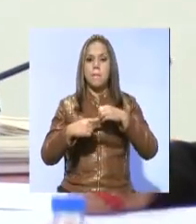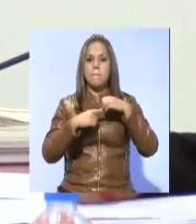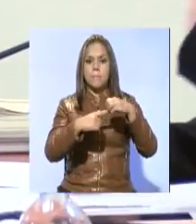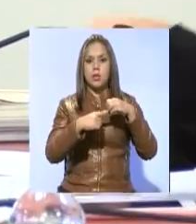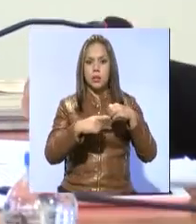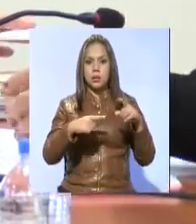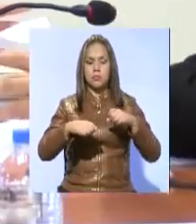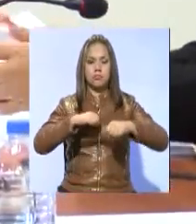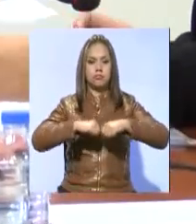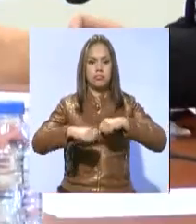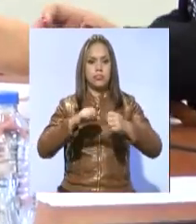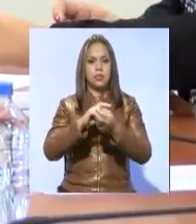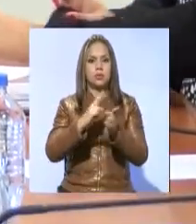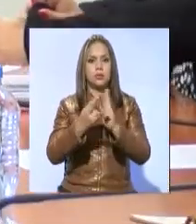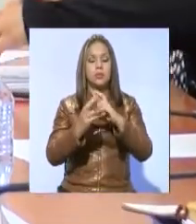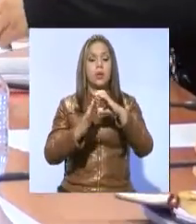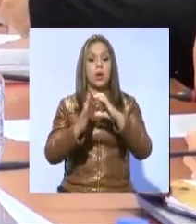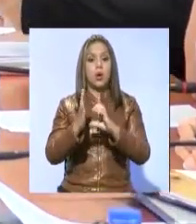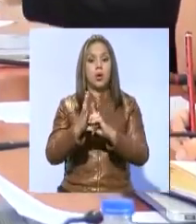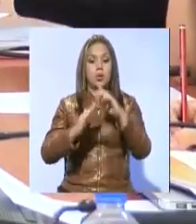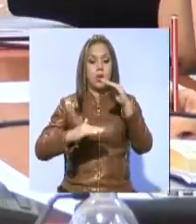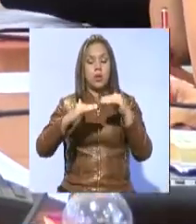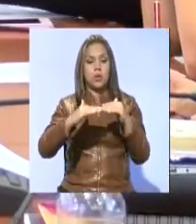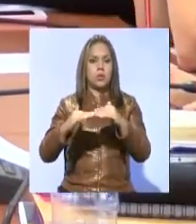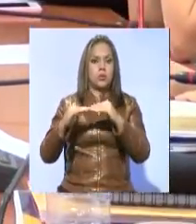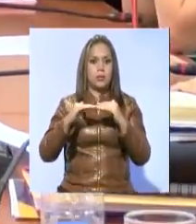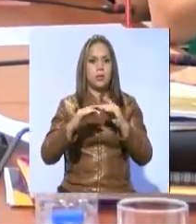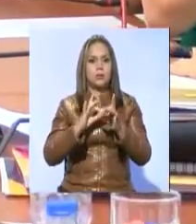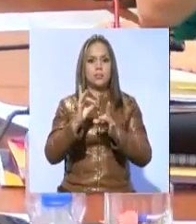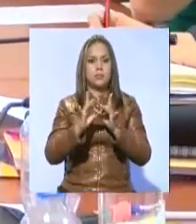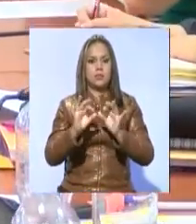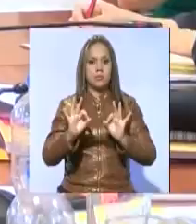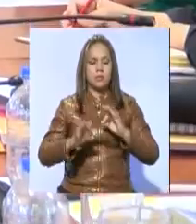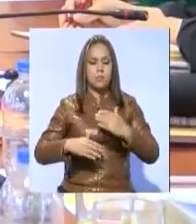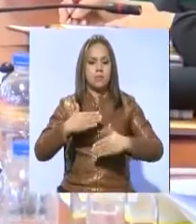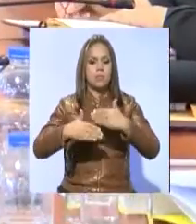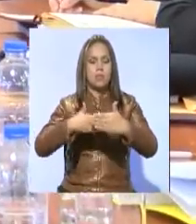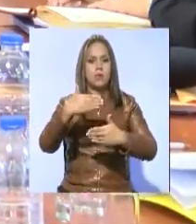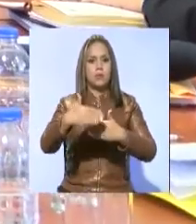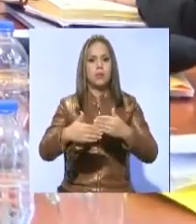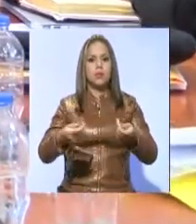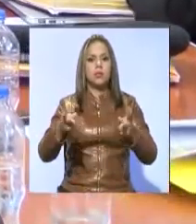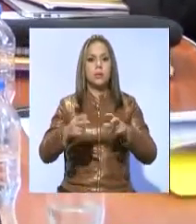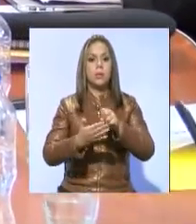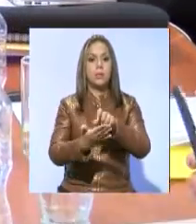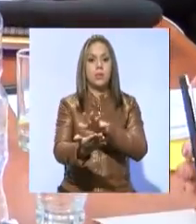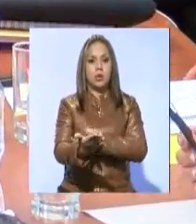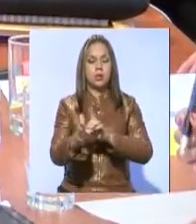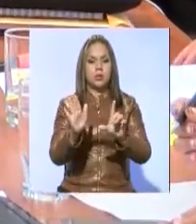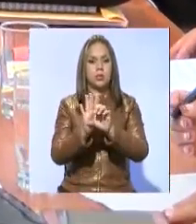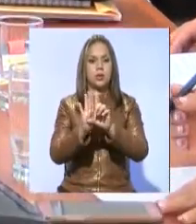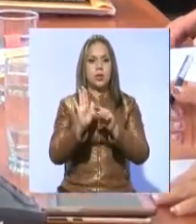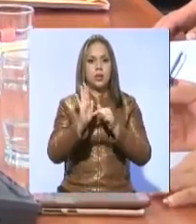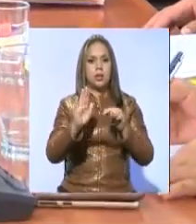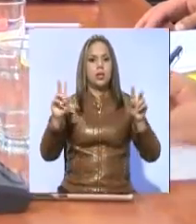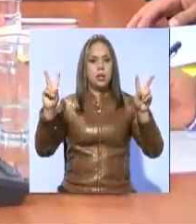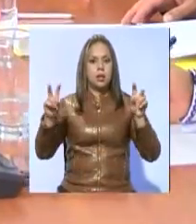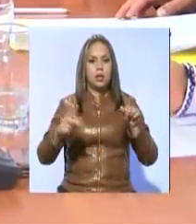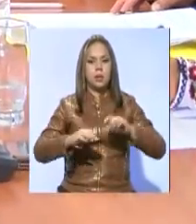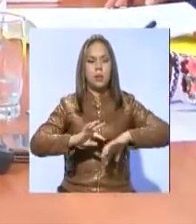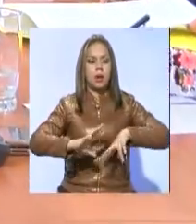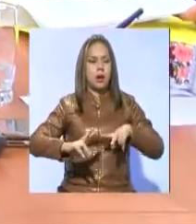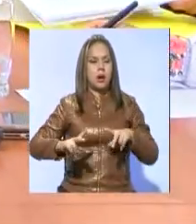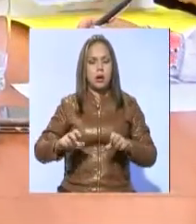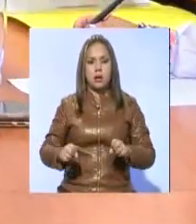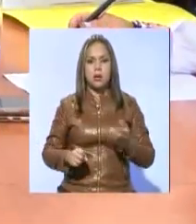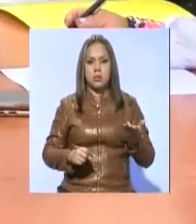tratamiento de las reformas al Código de la Democracia para perfeccionar los procedimientos, así como una serie de proyectos de ley vinculados a combatir la